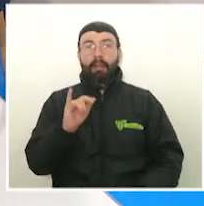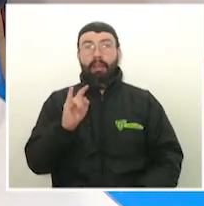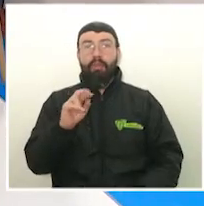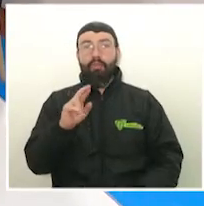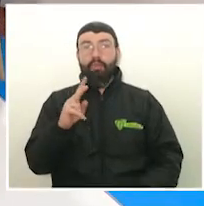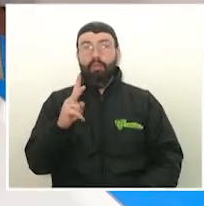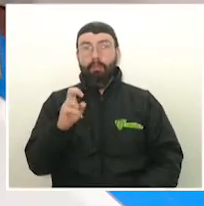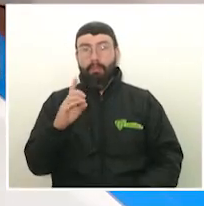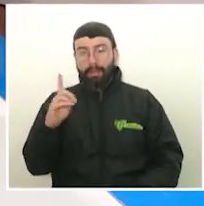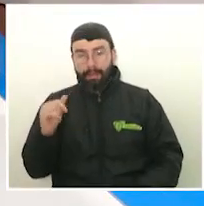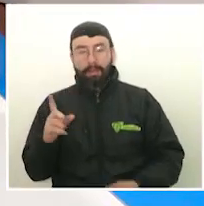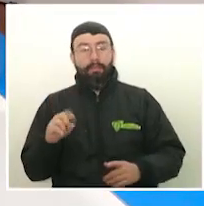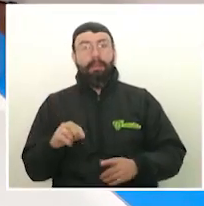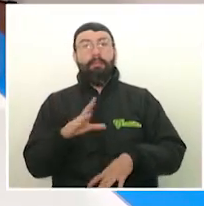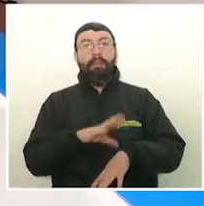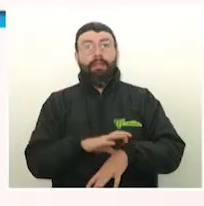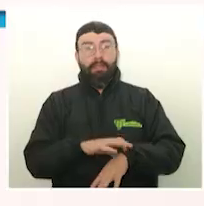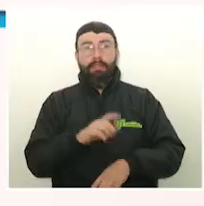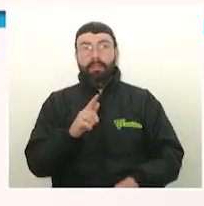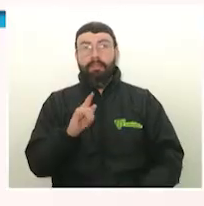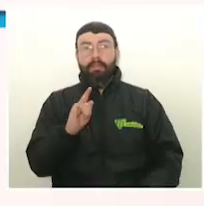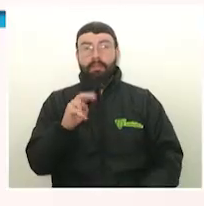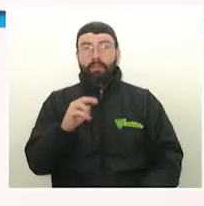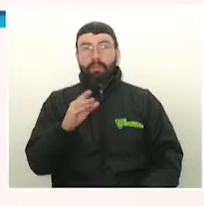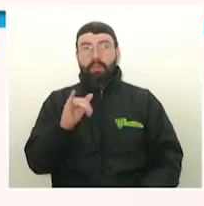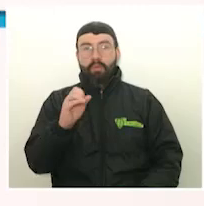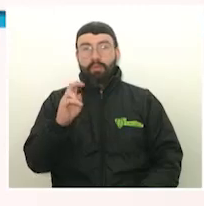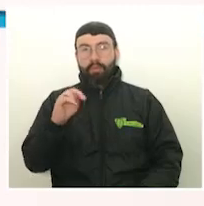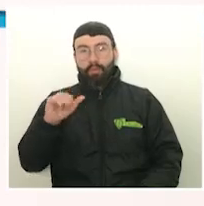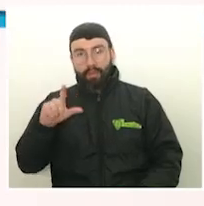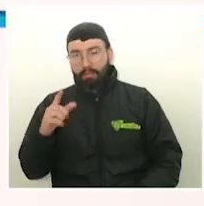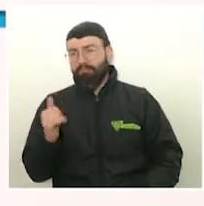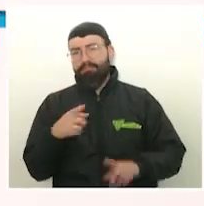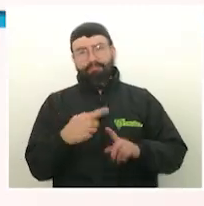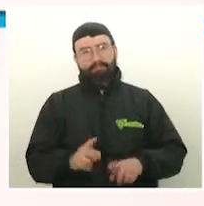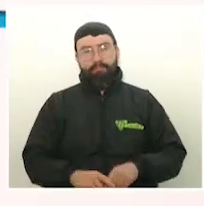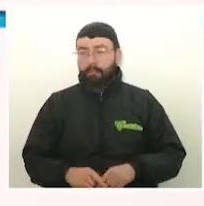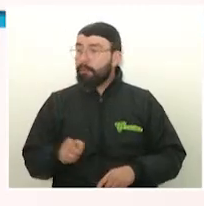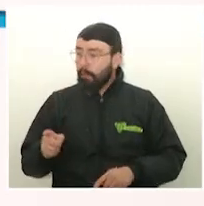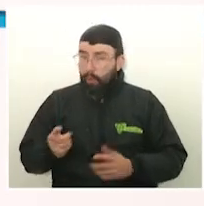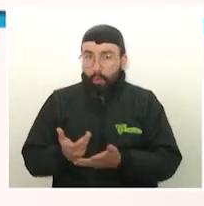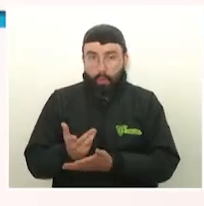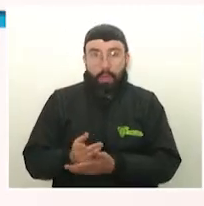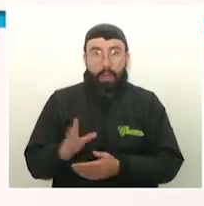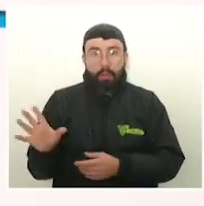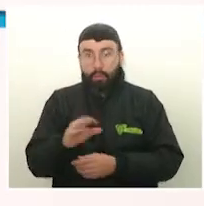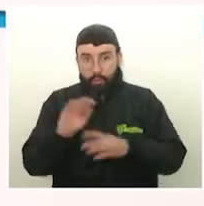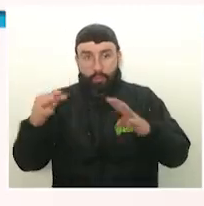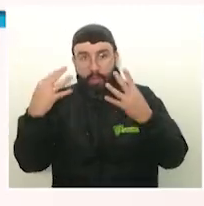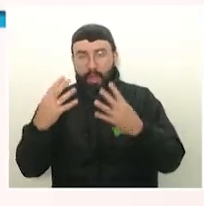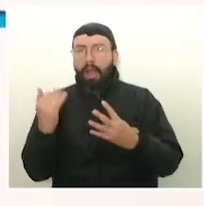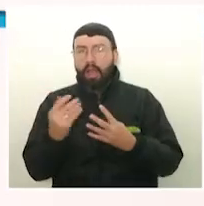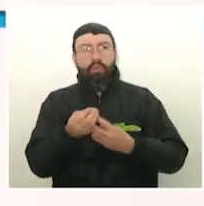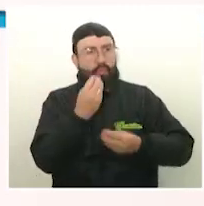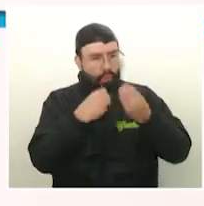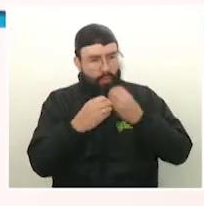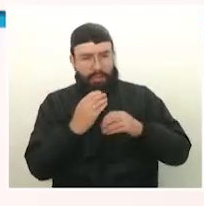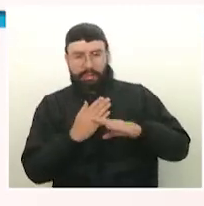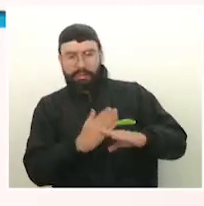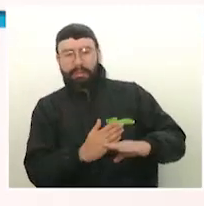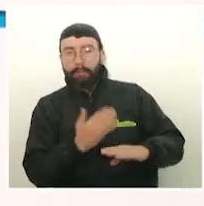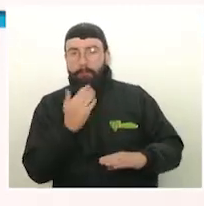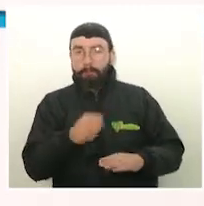buen tratamiento. Como recomendación para todas las personas que nos están viendo en este momento, hay alimentos que debemos eliminar, como son los